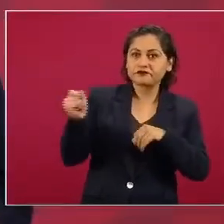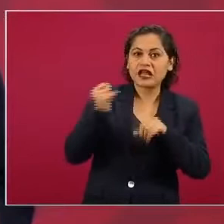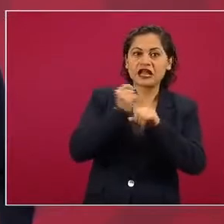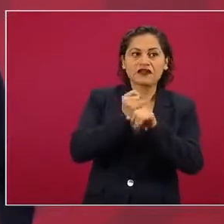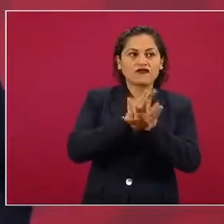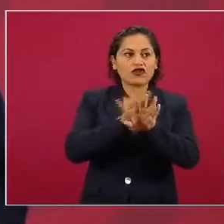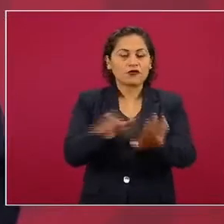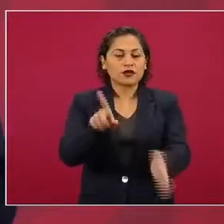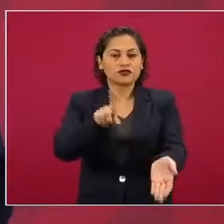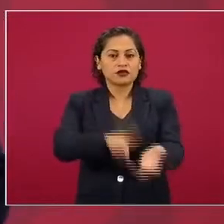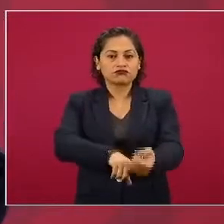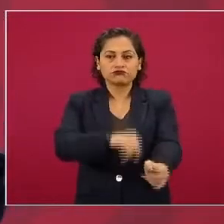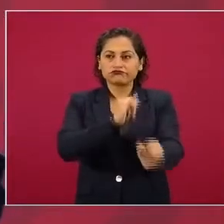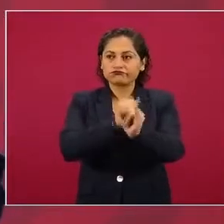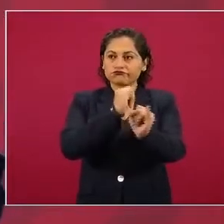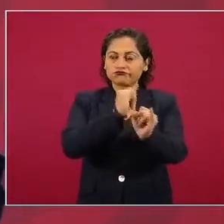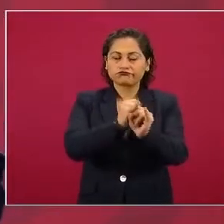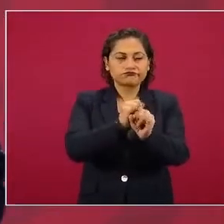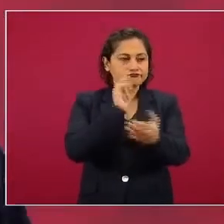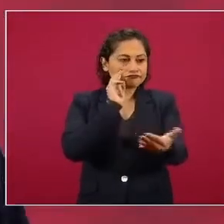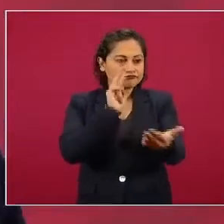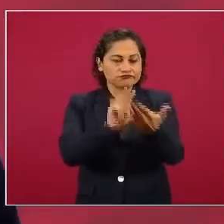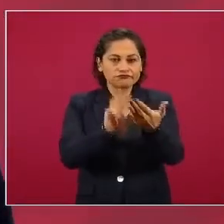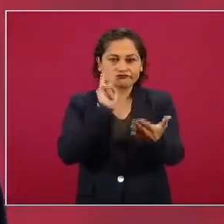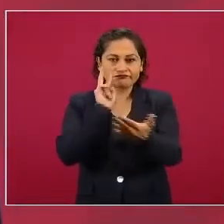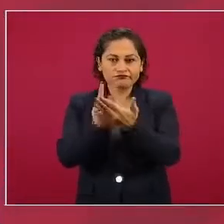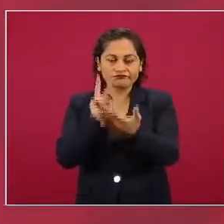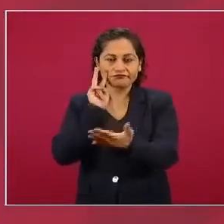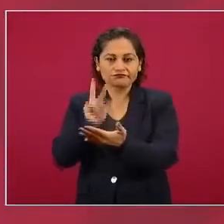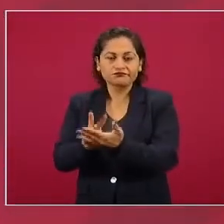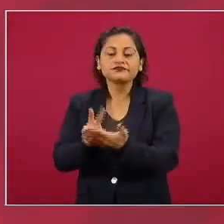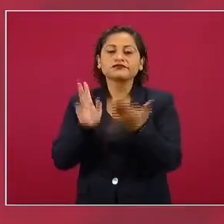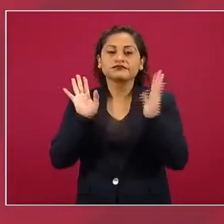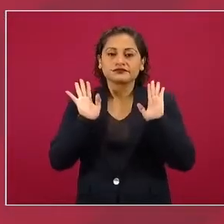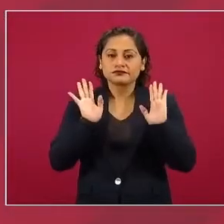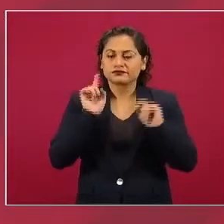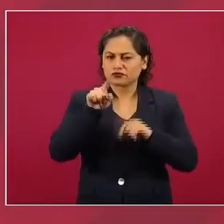Imagínense en aquel entonces lo difícil que fue